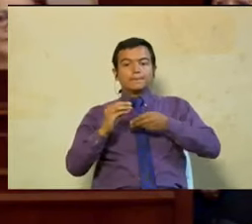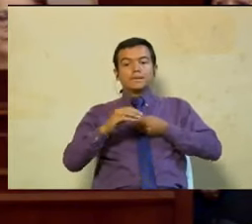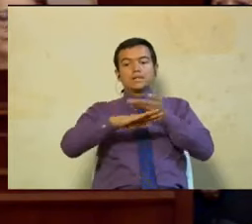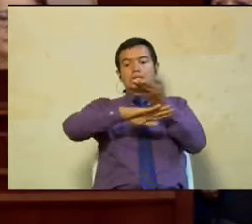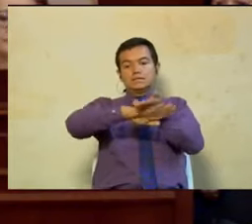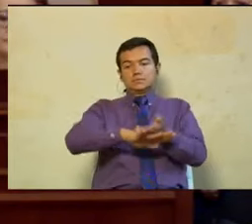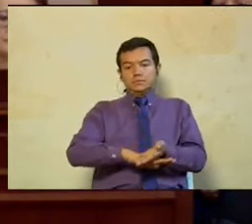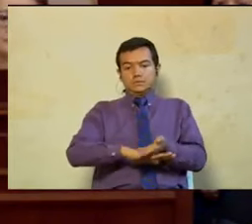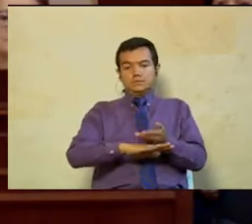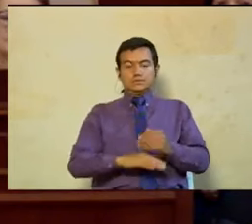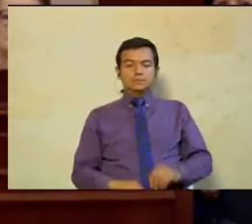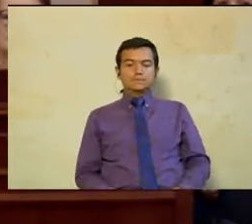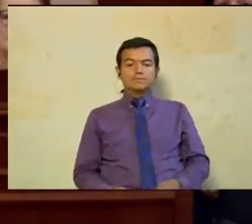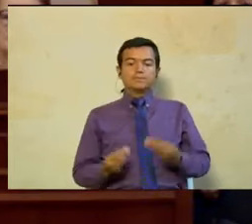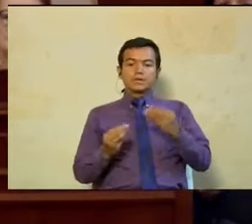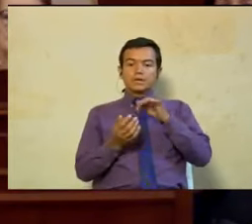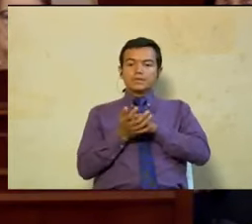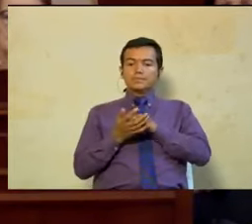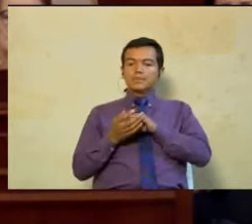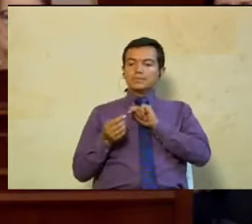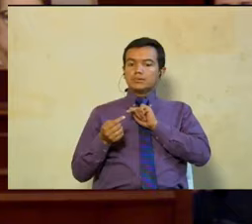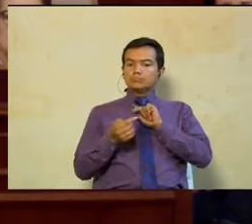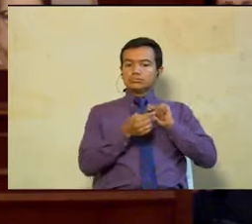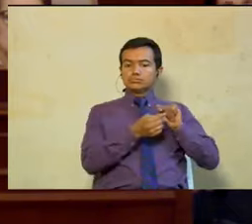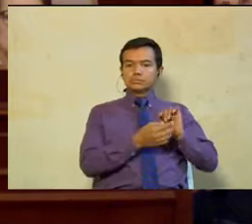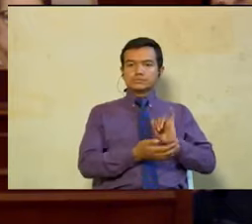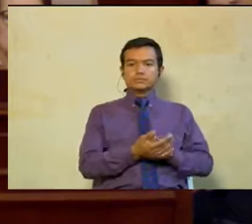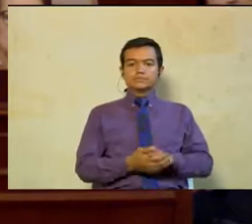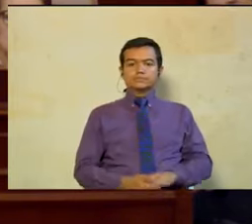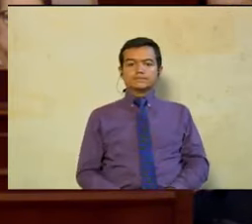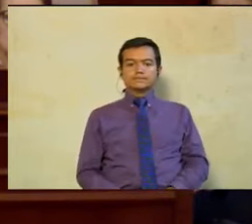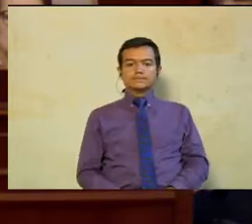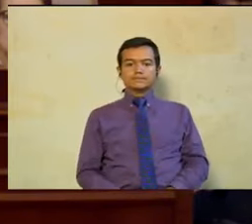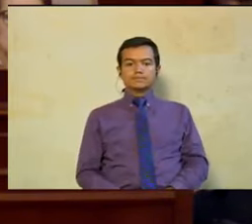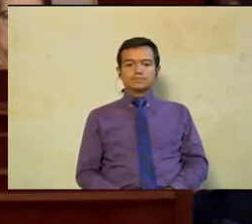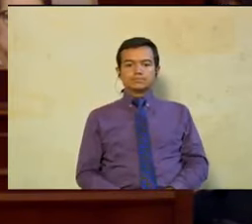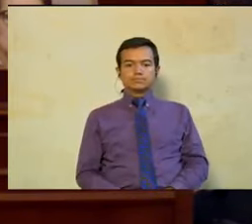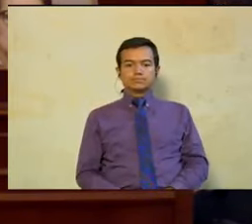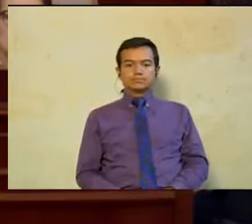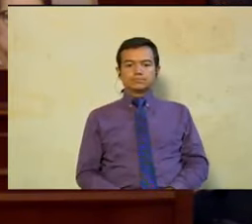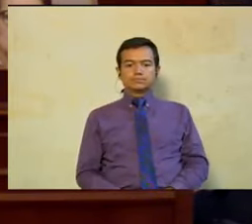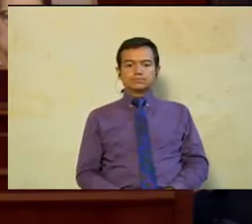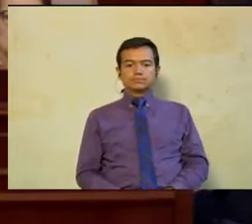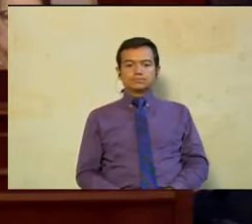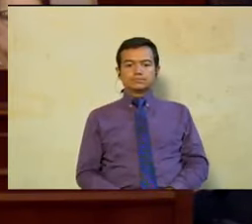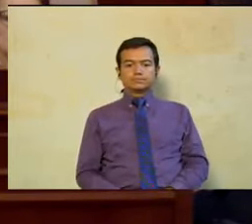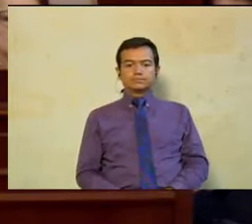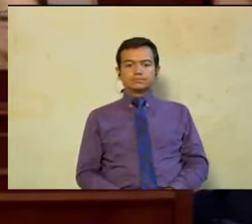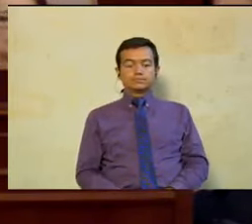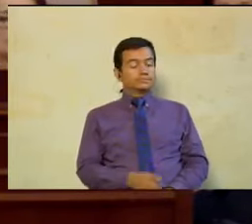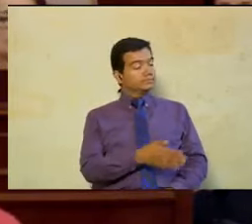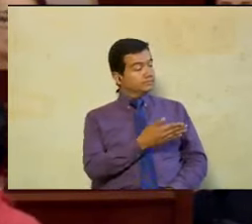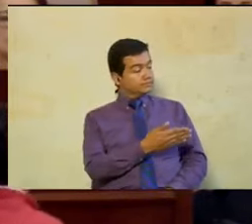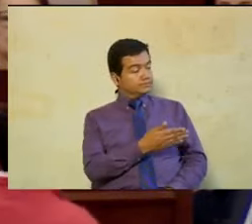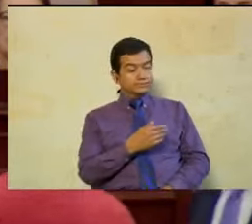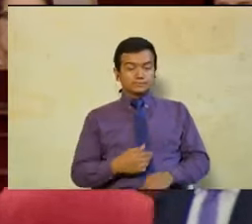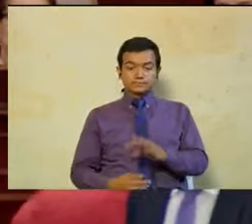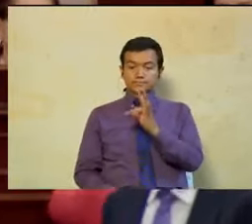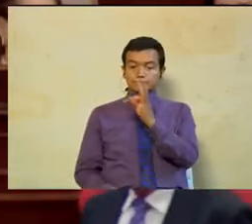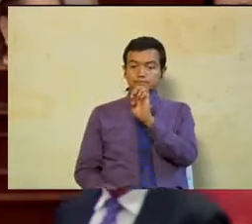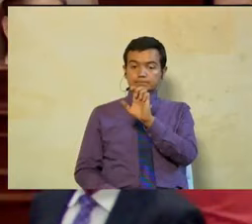abaladas para una moción de orden teléfono mire señor